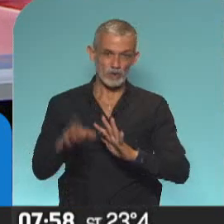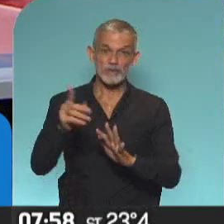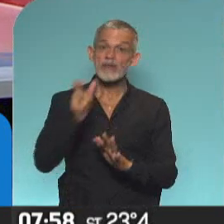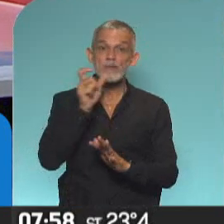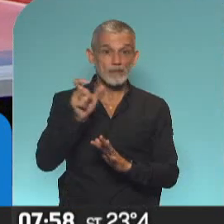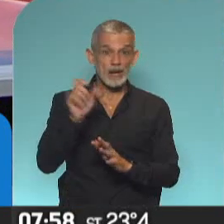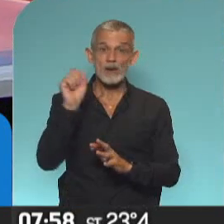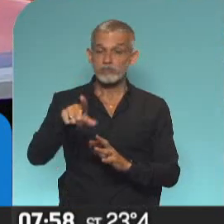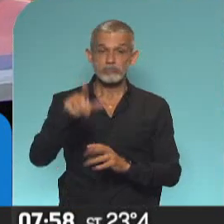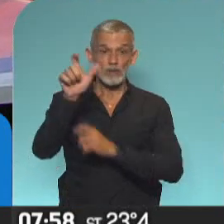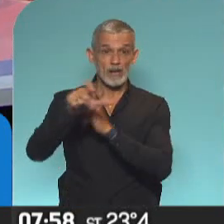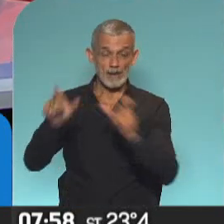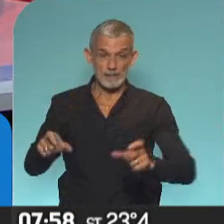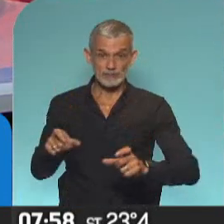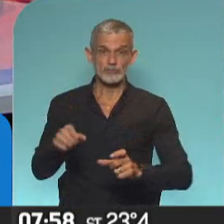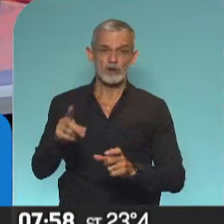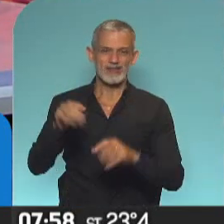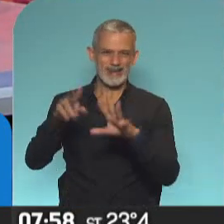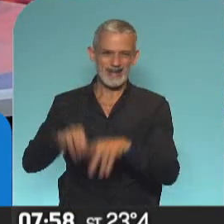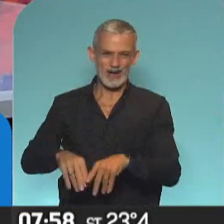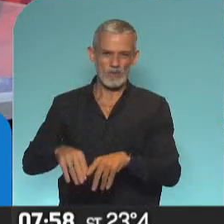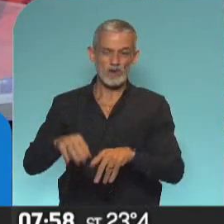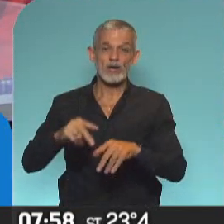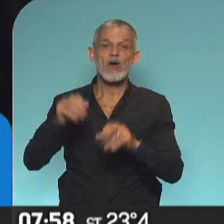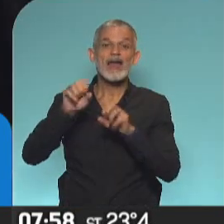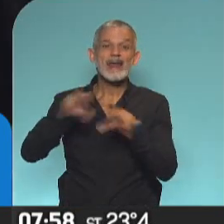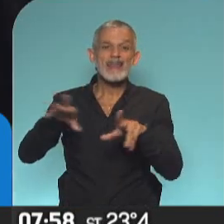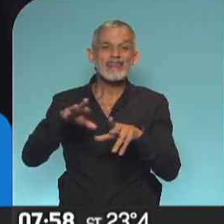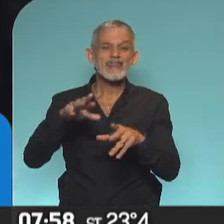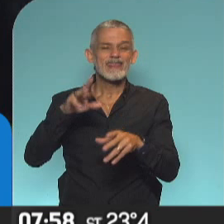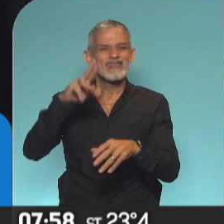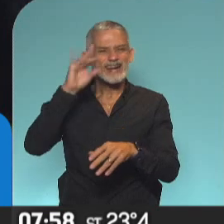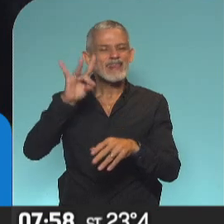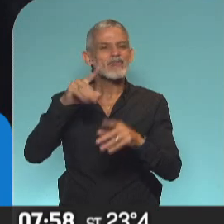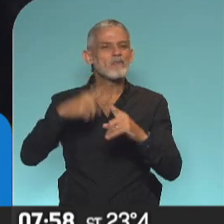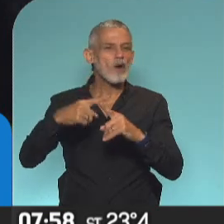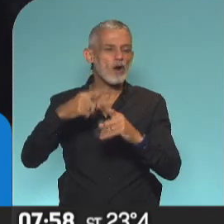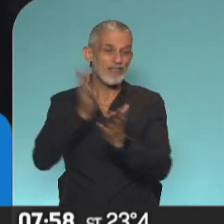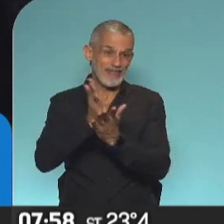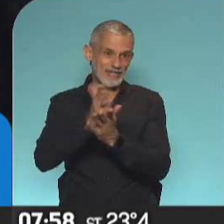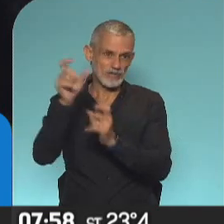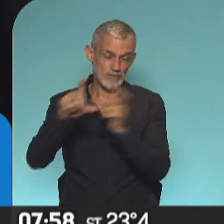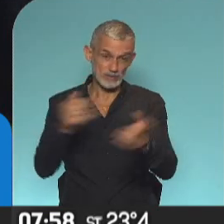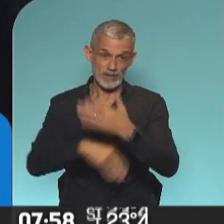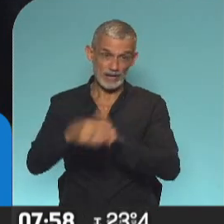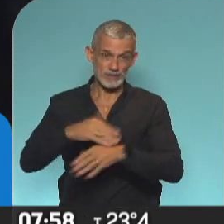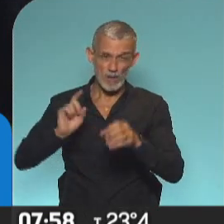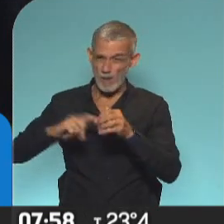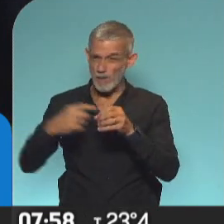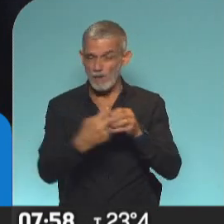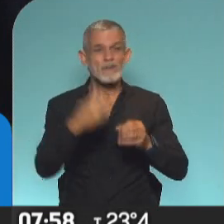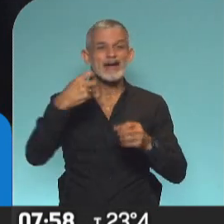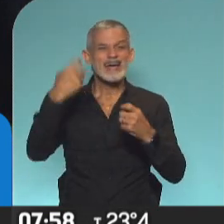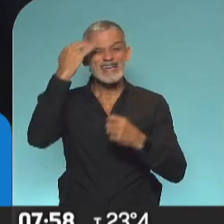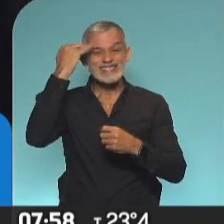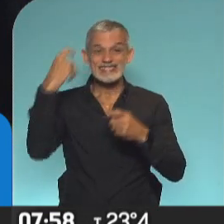palabras entonces a través de este comunicado de la Red por los Derechos de las Personas con Discapacidad, que reúne 15 organizaciones del país,